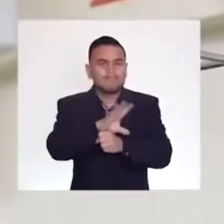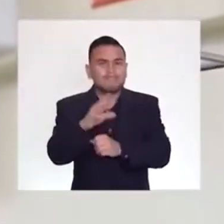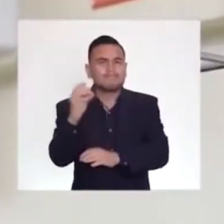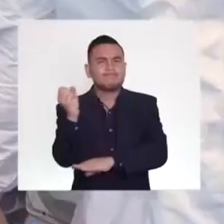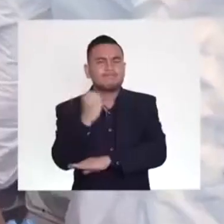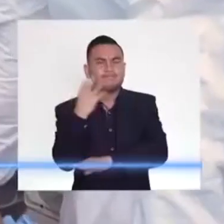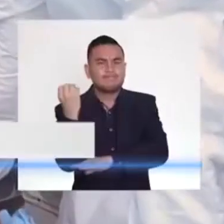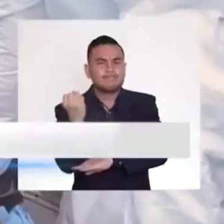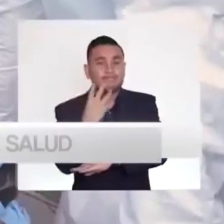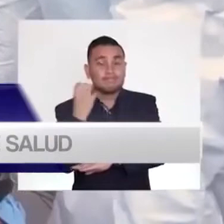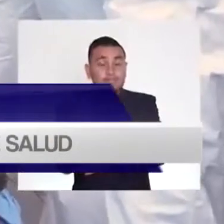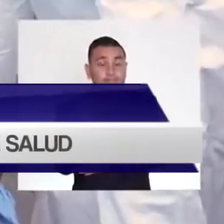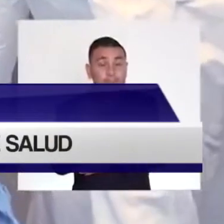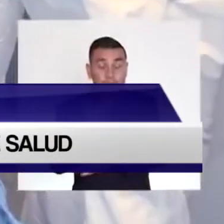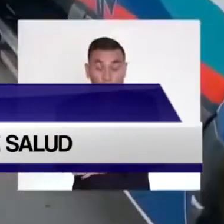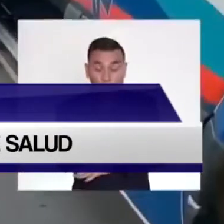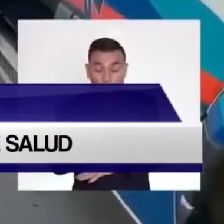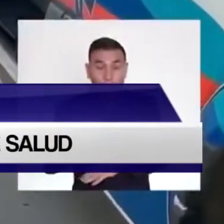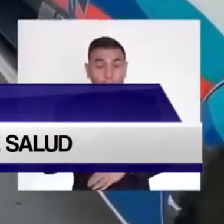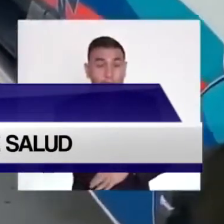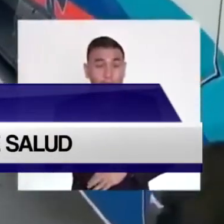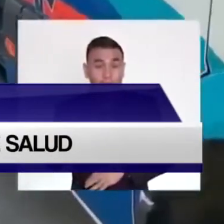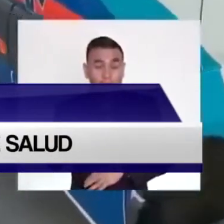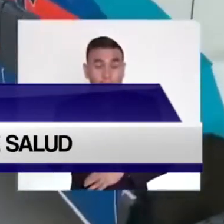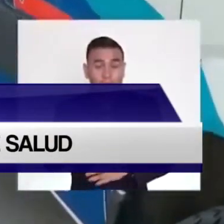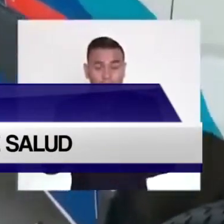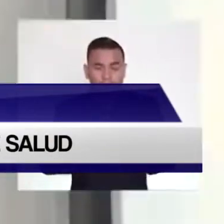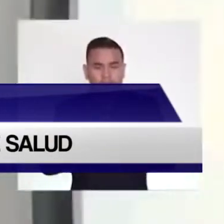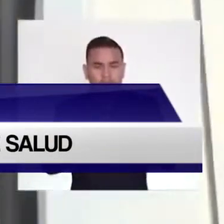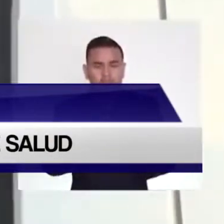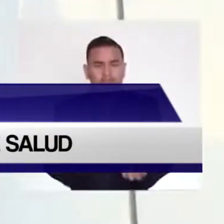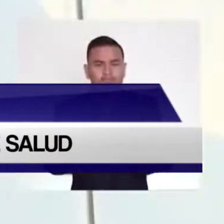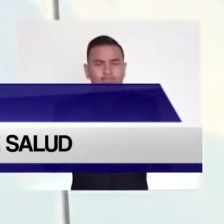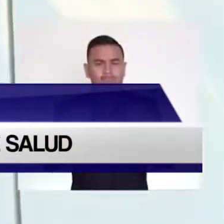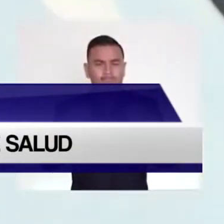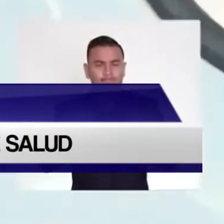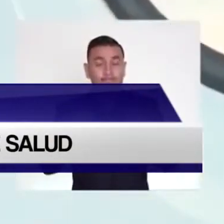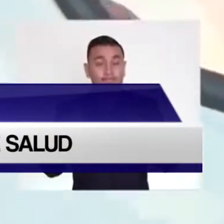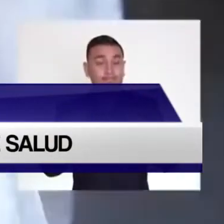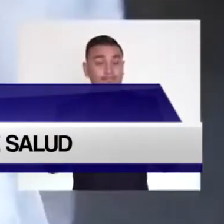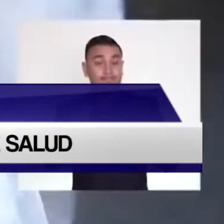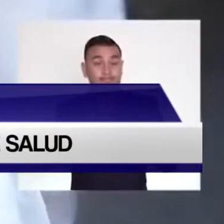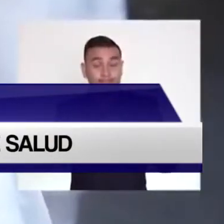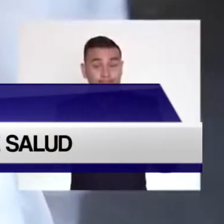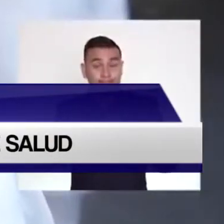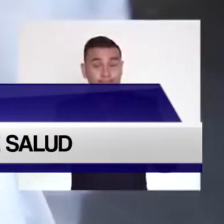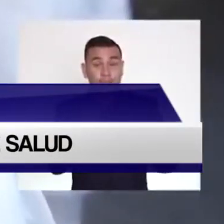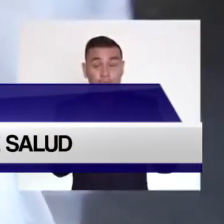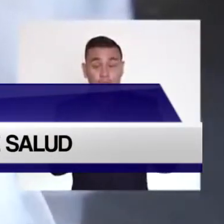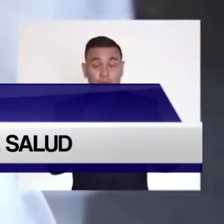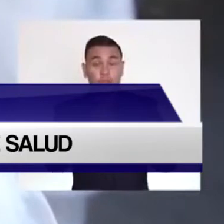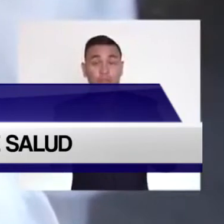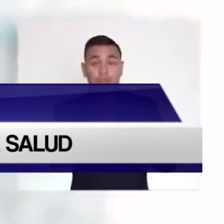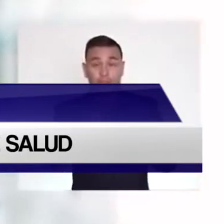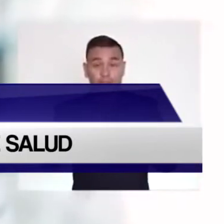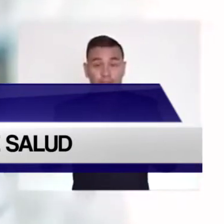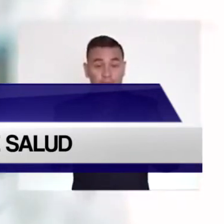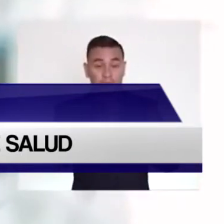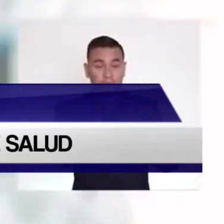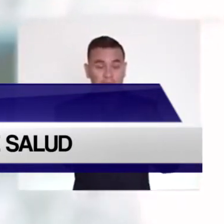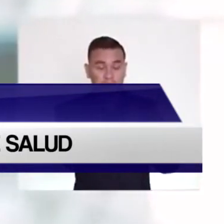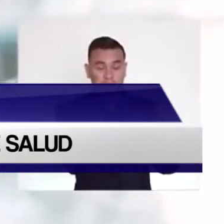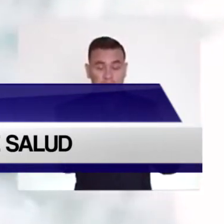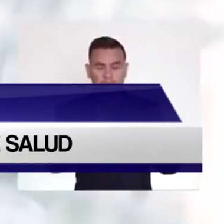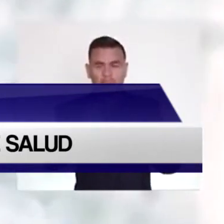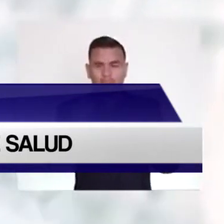los empleados de salud efectúan para poder contrarrestar y disminuir el efecto del COVID-19 en el país es arduo.